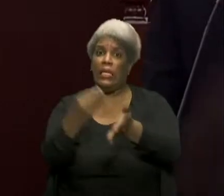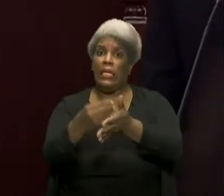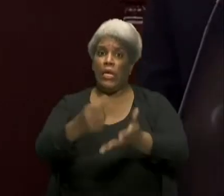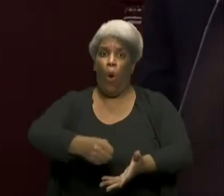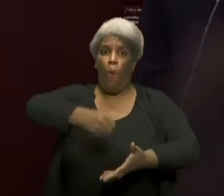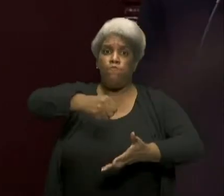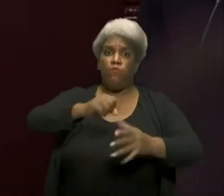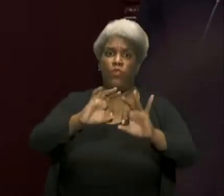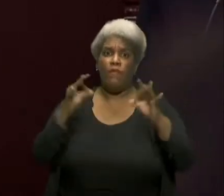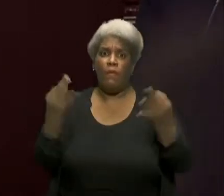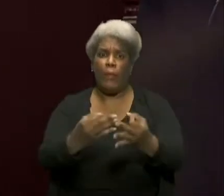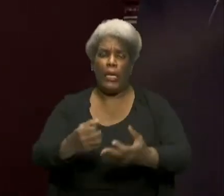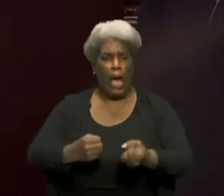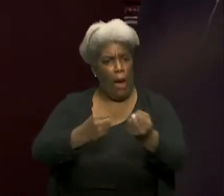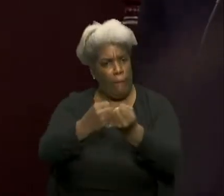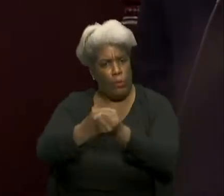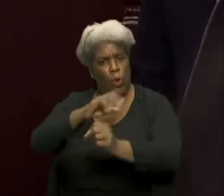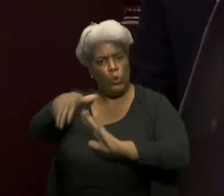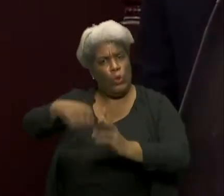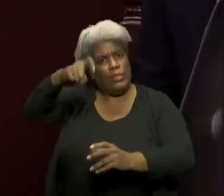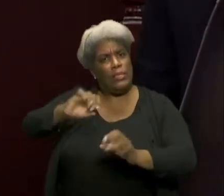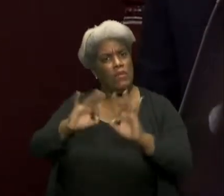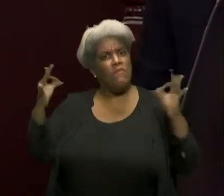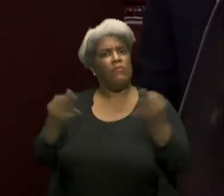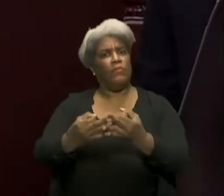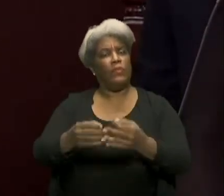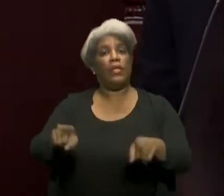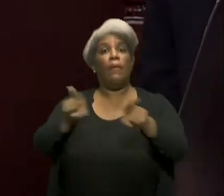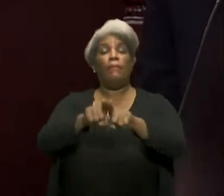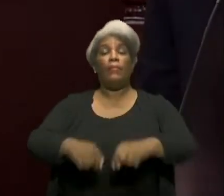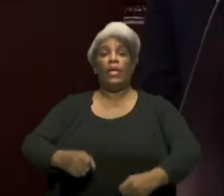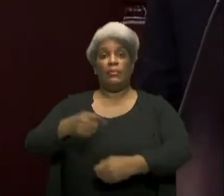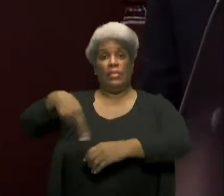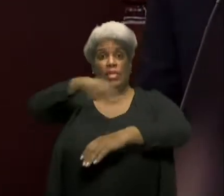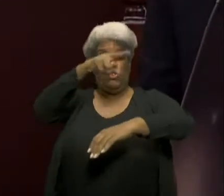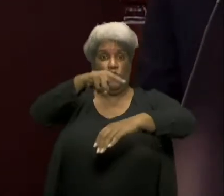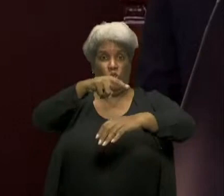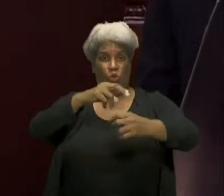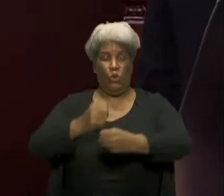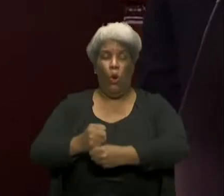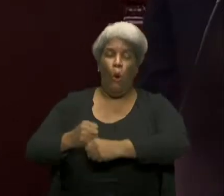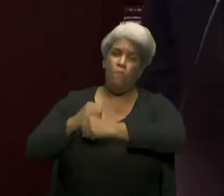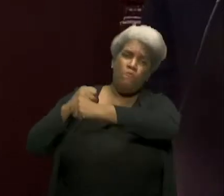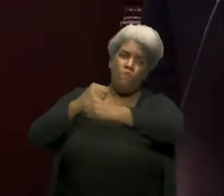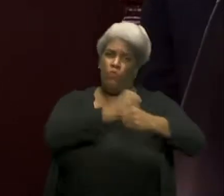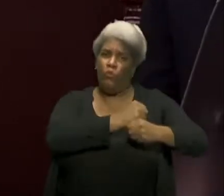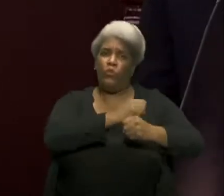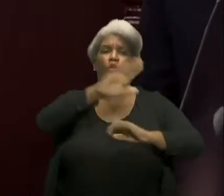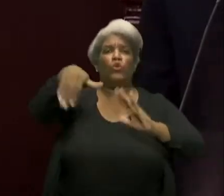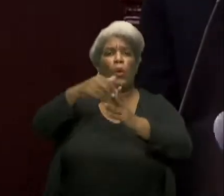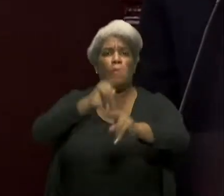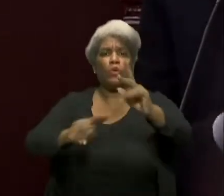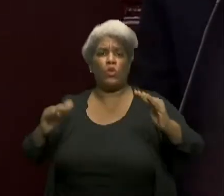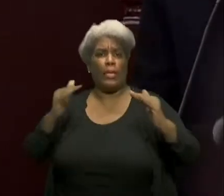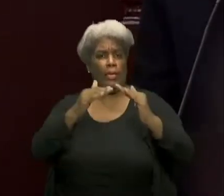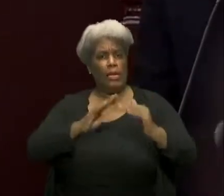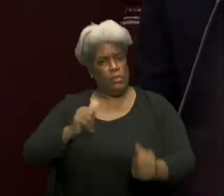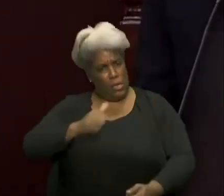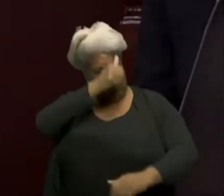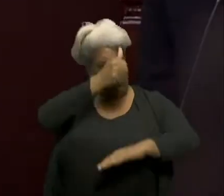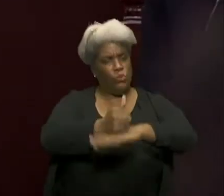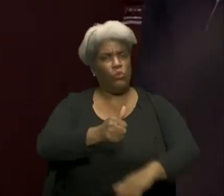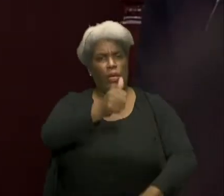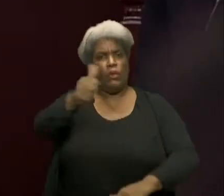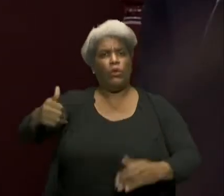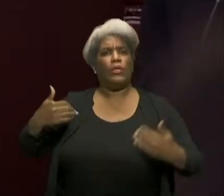necesidades básicas, donde se garantice la seguridad nacional, donde la mayoría tenga casa propia, donde la impunidad y la